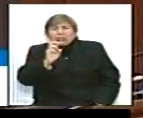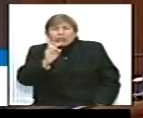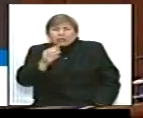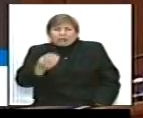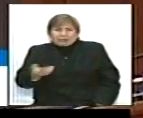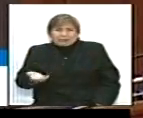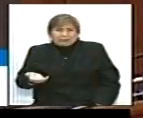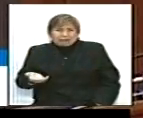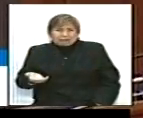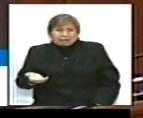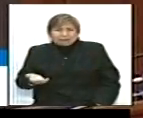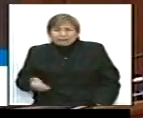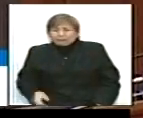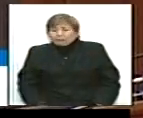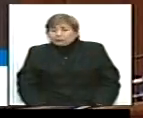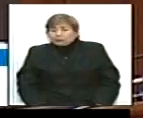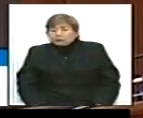dólares.